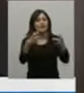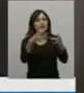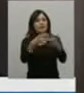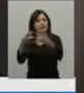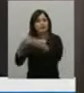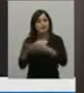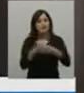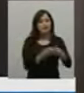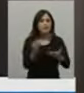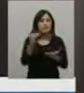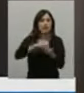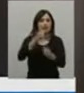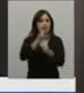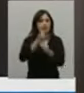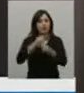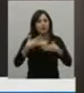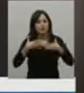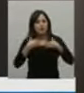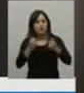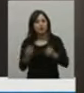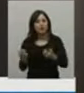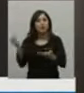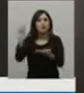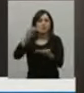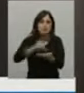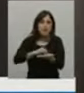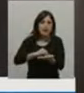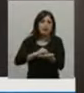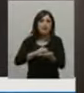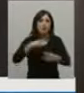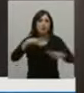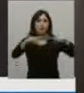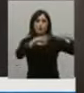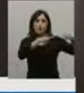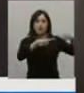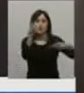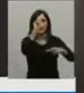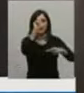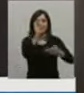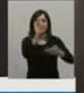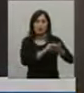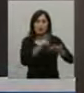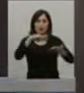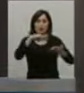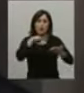salud, las diferentes fuerzas políticas, la Comisión de Salud de la Legislatura de Jujuy